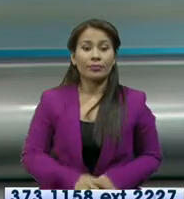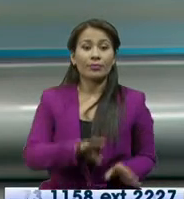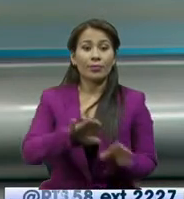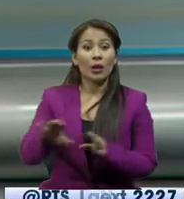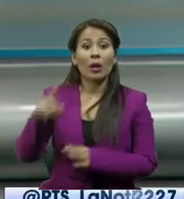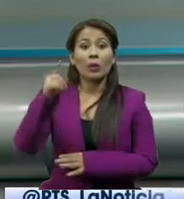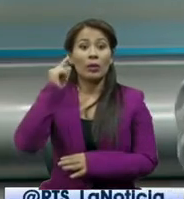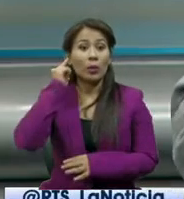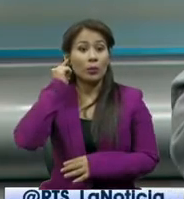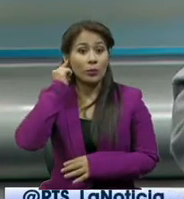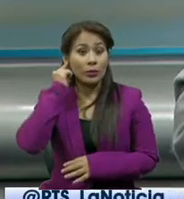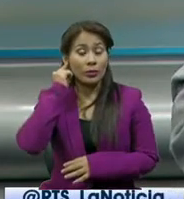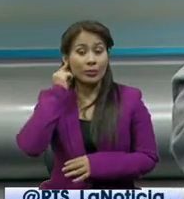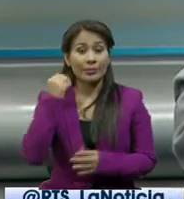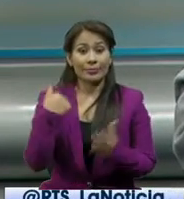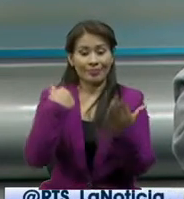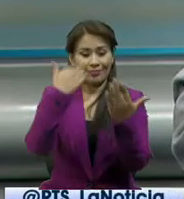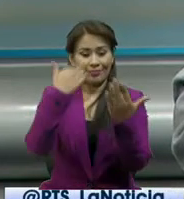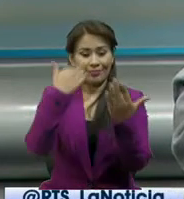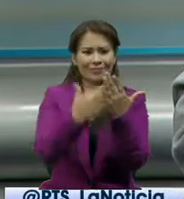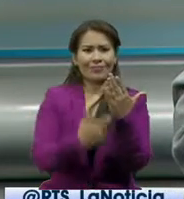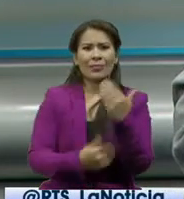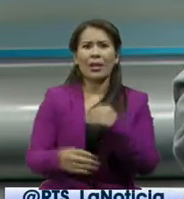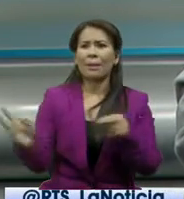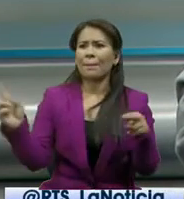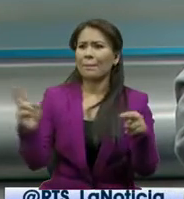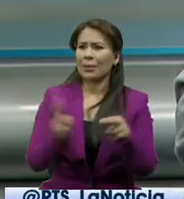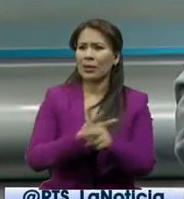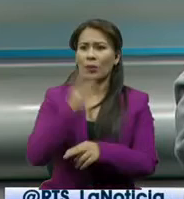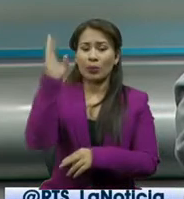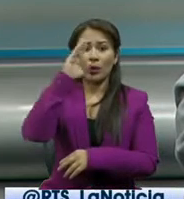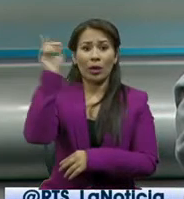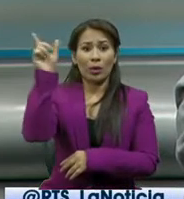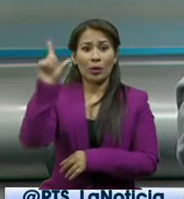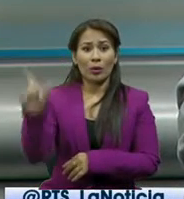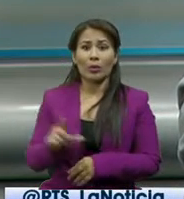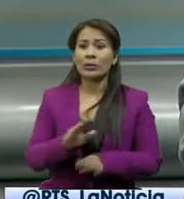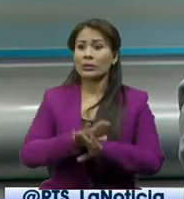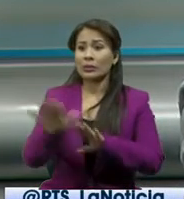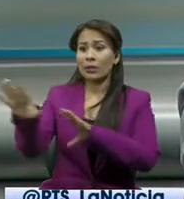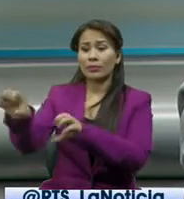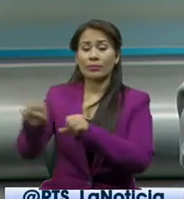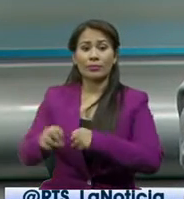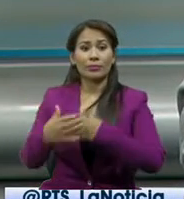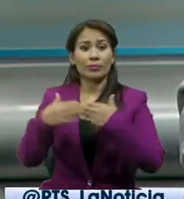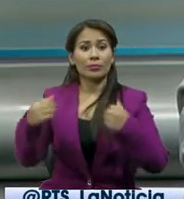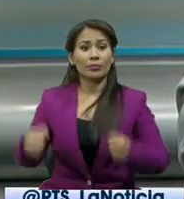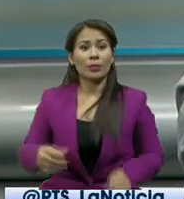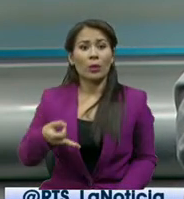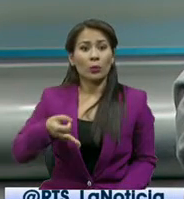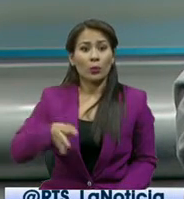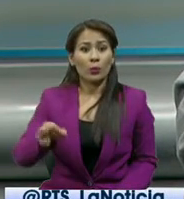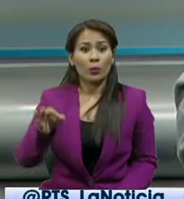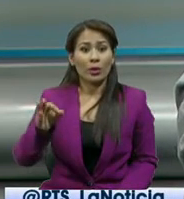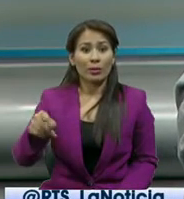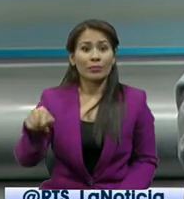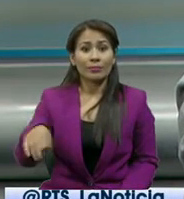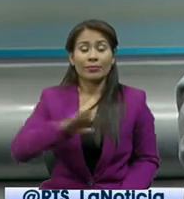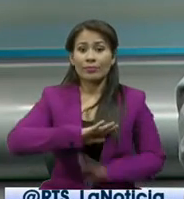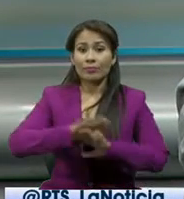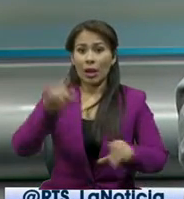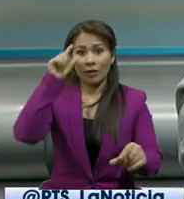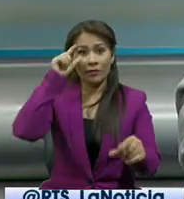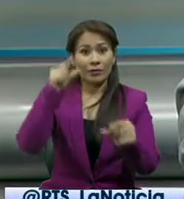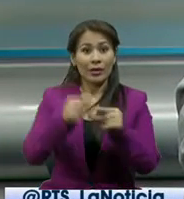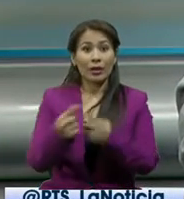Una mujer que constaba en la lista de los más buscados de la provincia de Loja fue detenida en el cantón Durán, en la provincia del Guayas. La fiscalía informó que